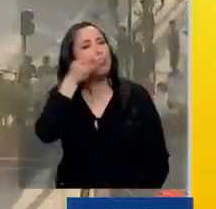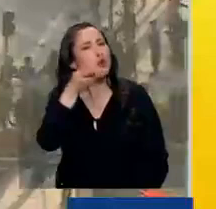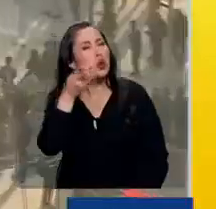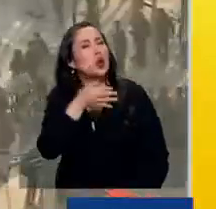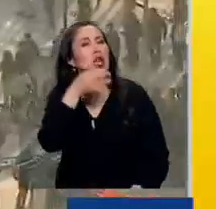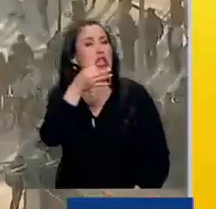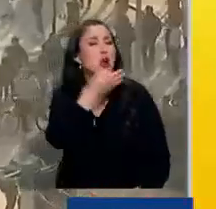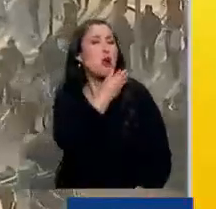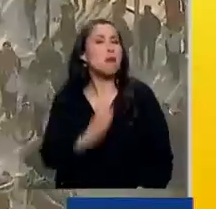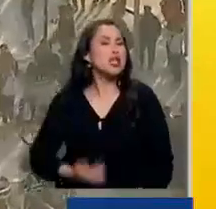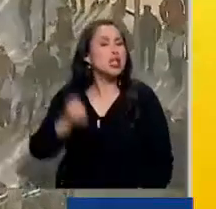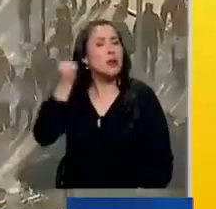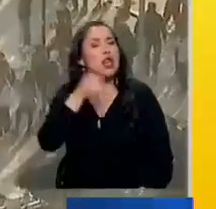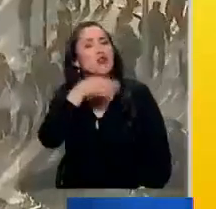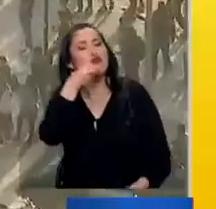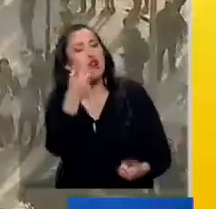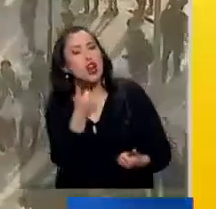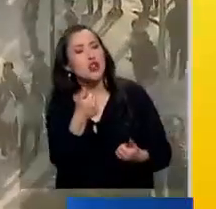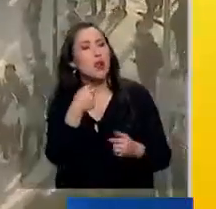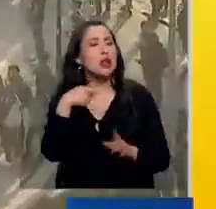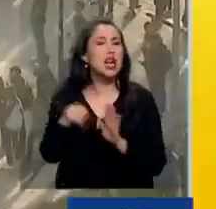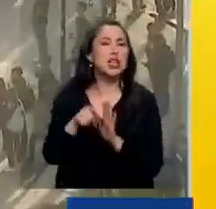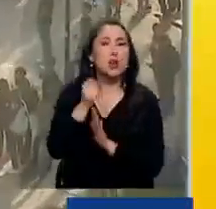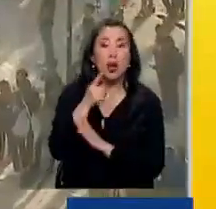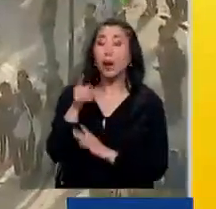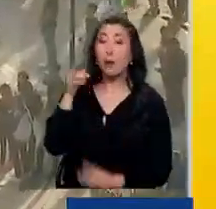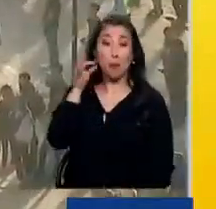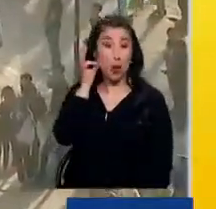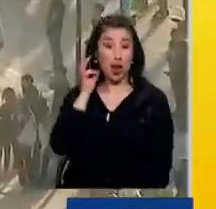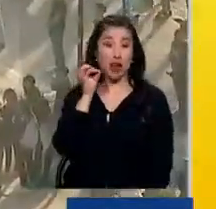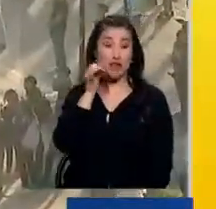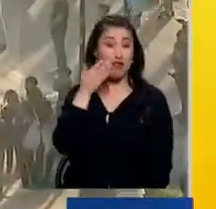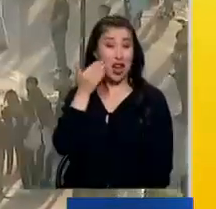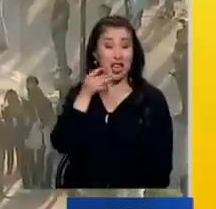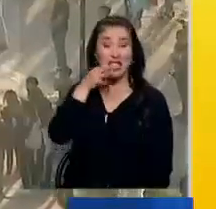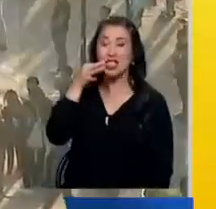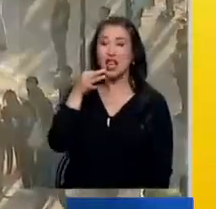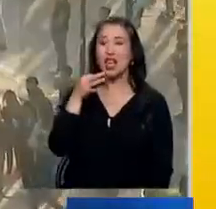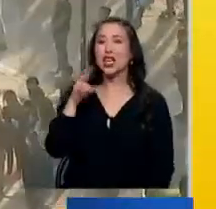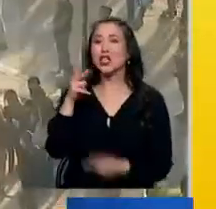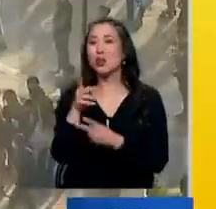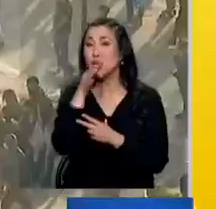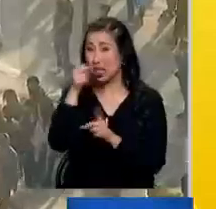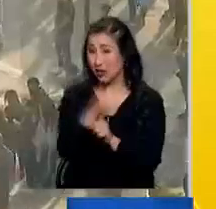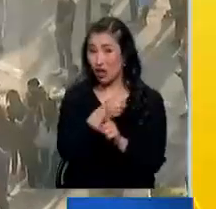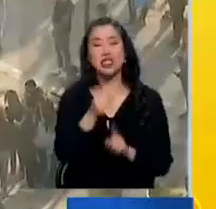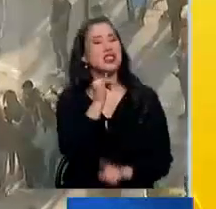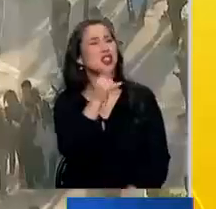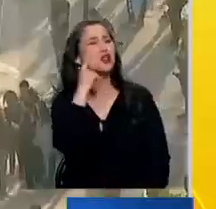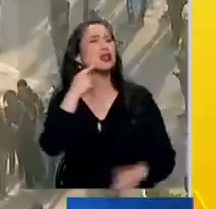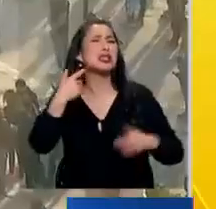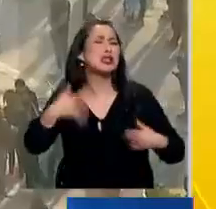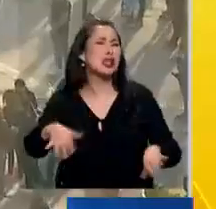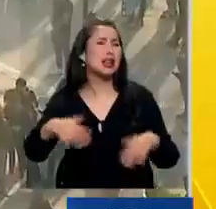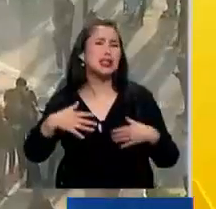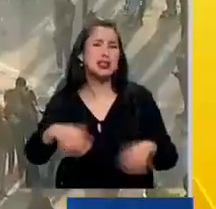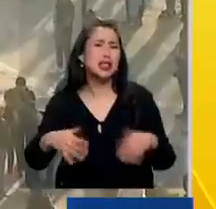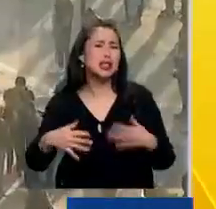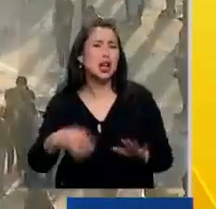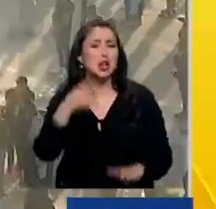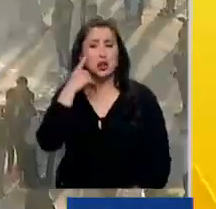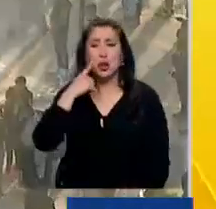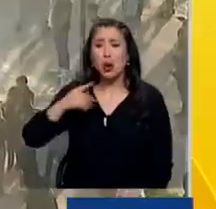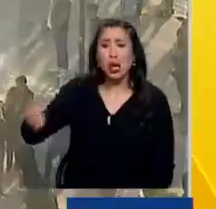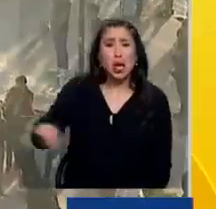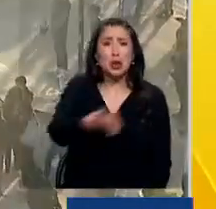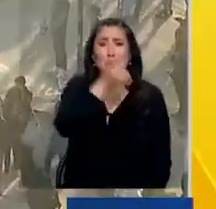gustó, que no te gustó de este discurso? Yo creo que la primera parte está de más, Mónica. ¿Cuando habla del tema de la violencia? Sí, ya está. Yo creo que no hay nadie en el